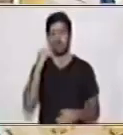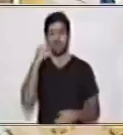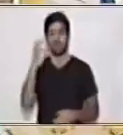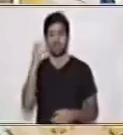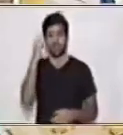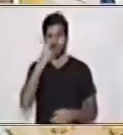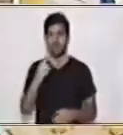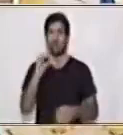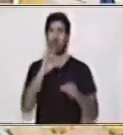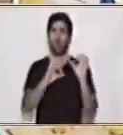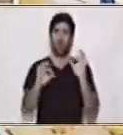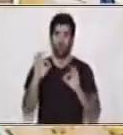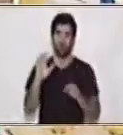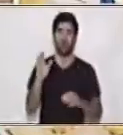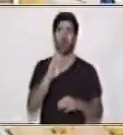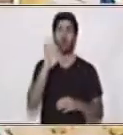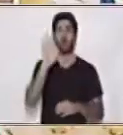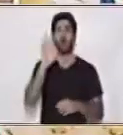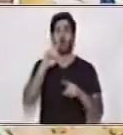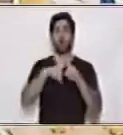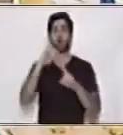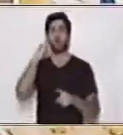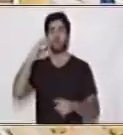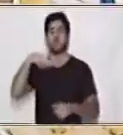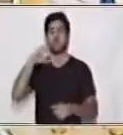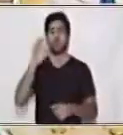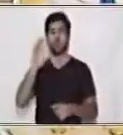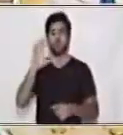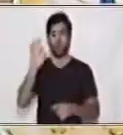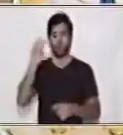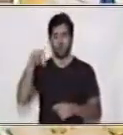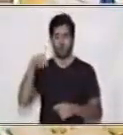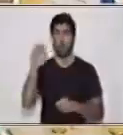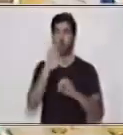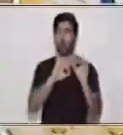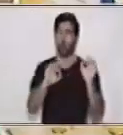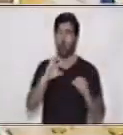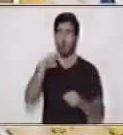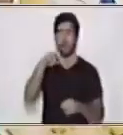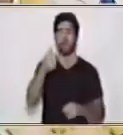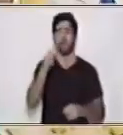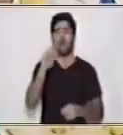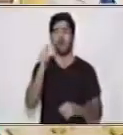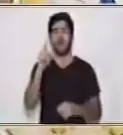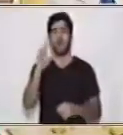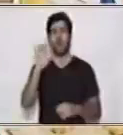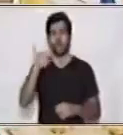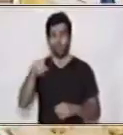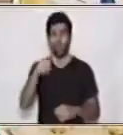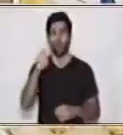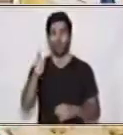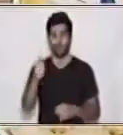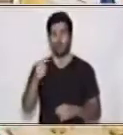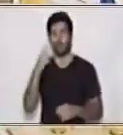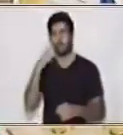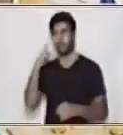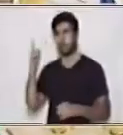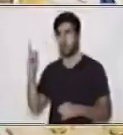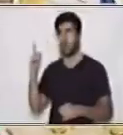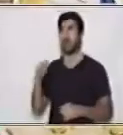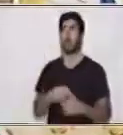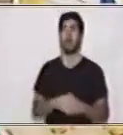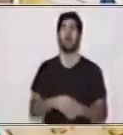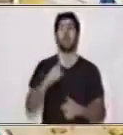cuando el primer hombre llegó a la luna y la frase fue la siguiente: un pequeño paso para un